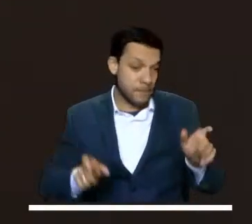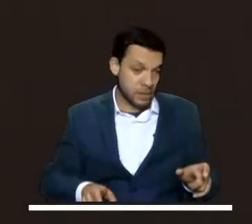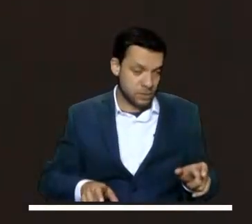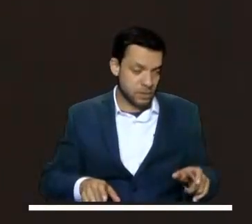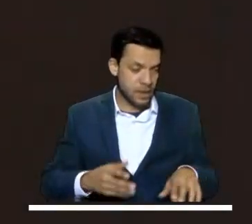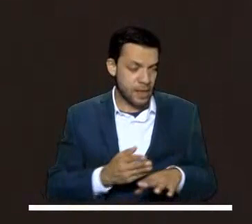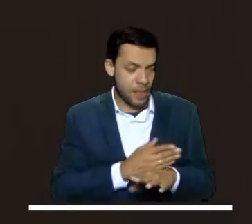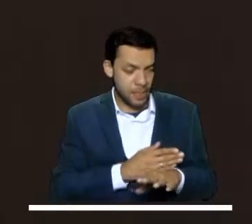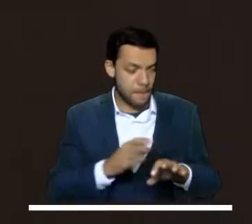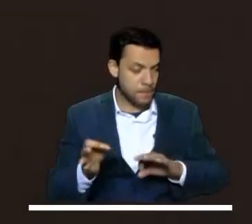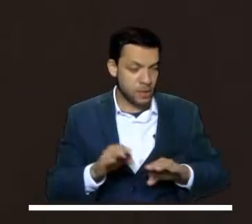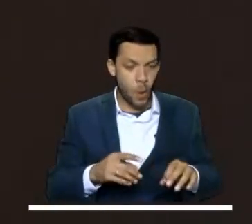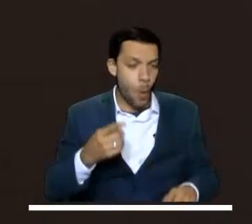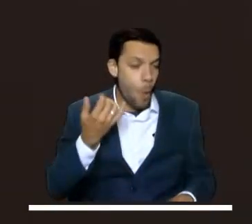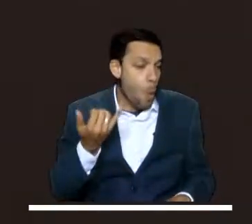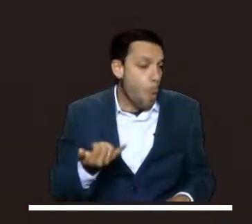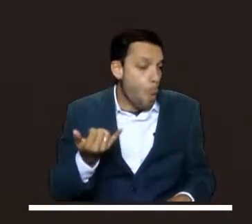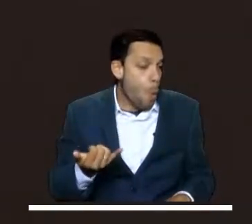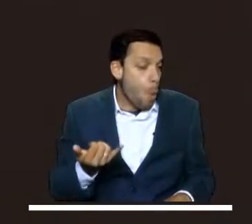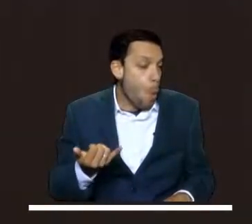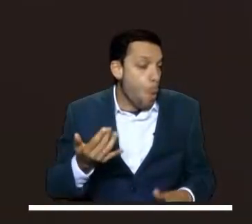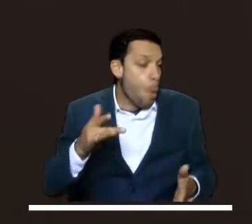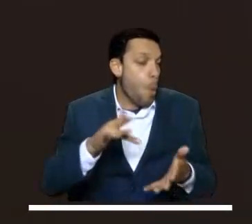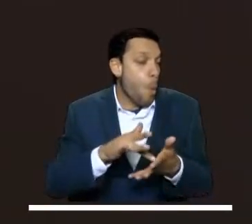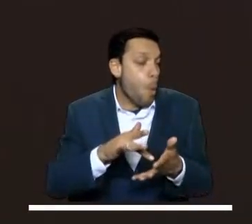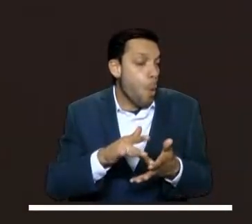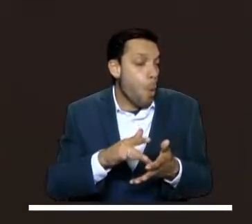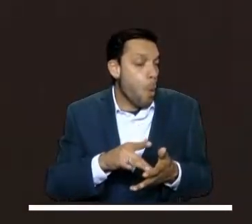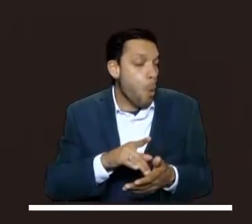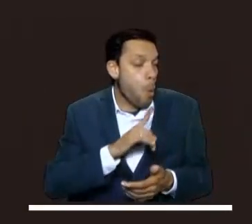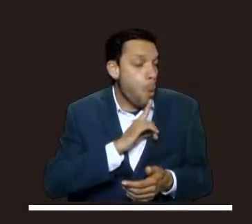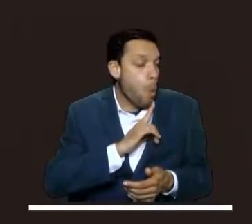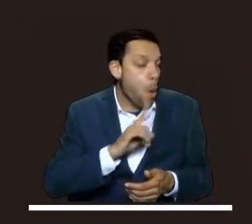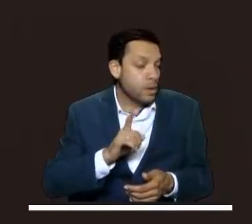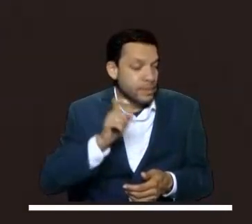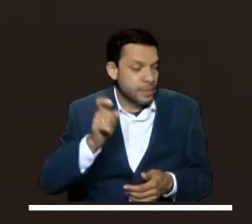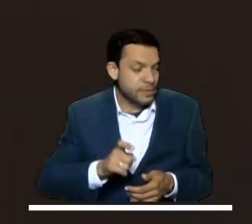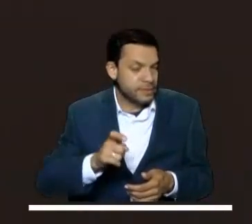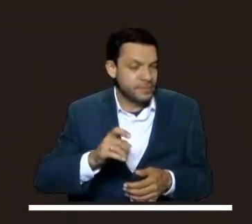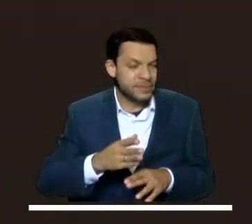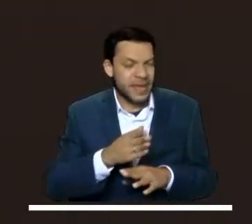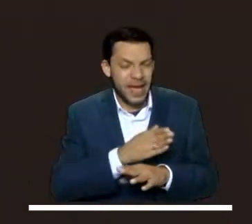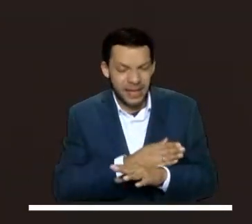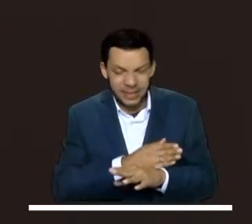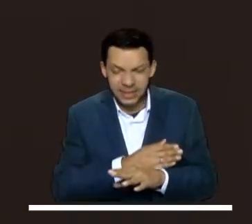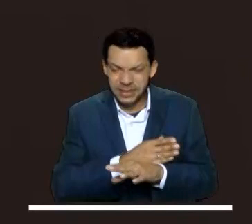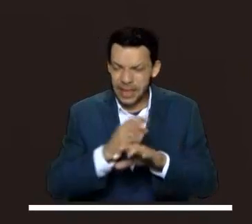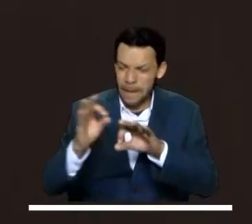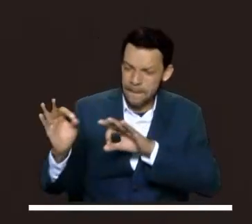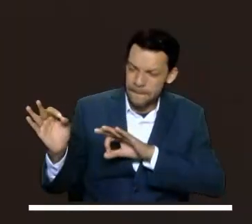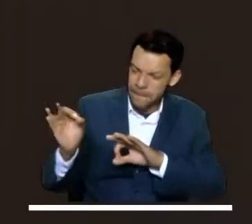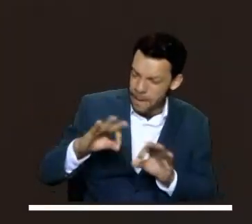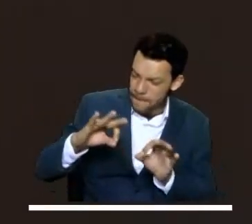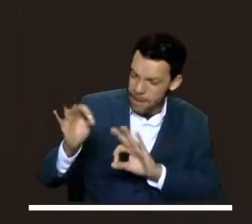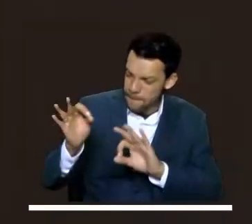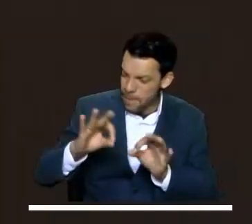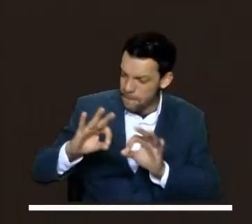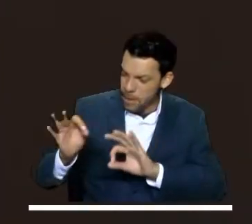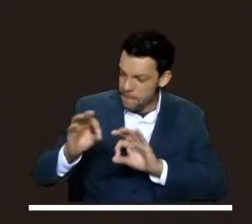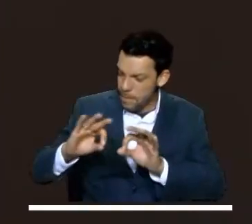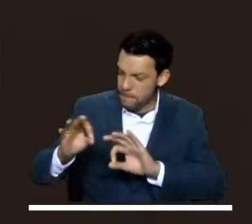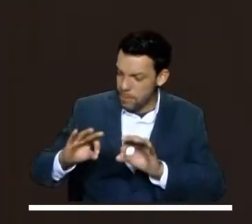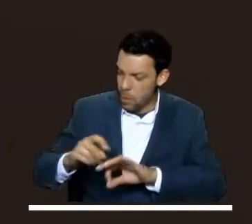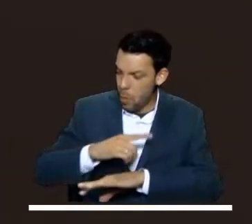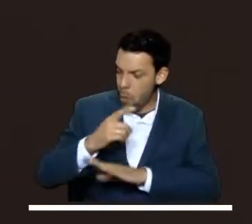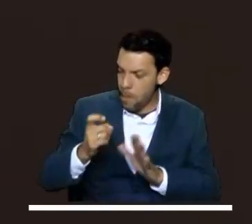preparada. No es voy y me hago una colonoscopia, hay que hacer una preparación, una limpieza, una colonterapia, una limpieza para